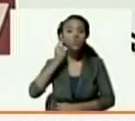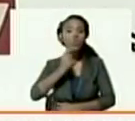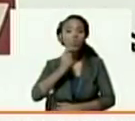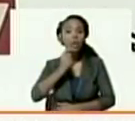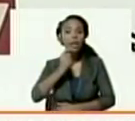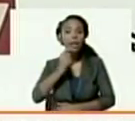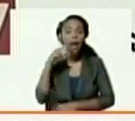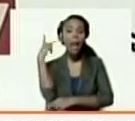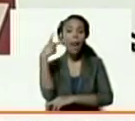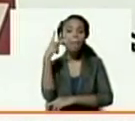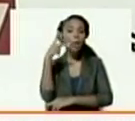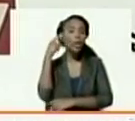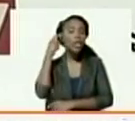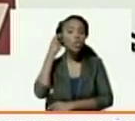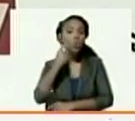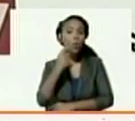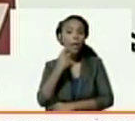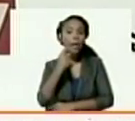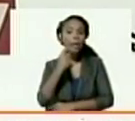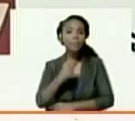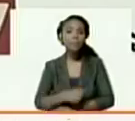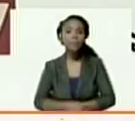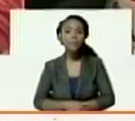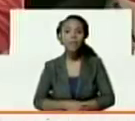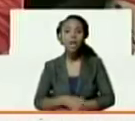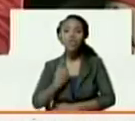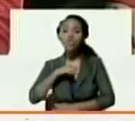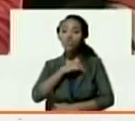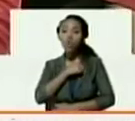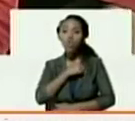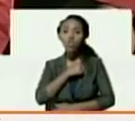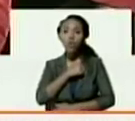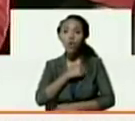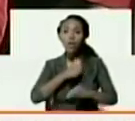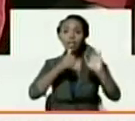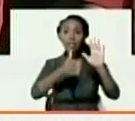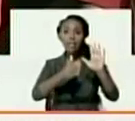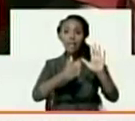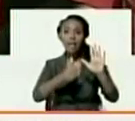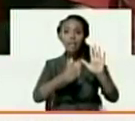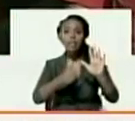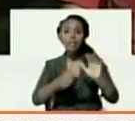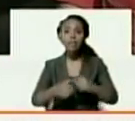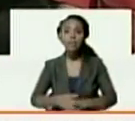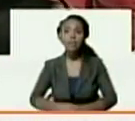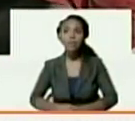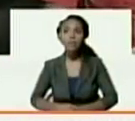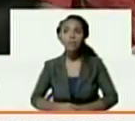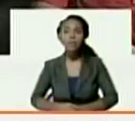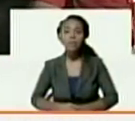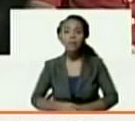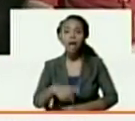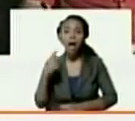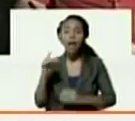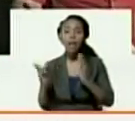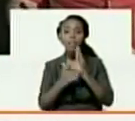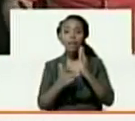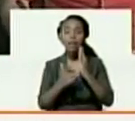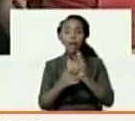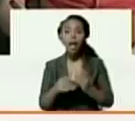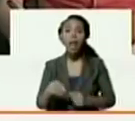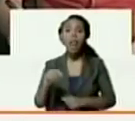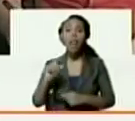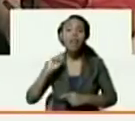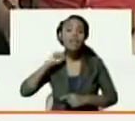en la parroquia Sucre, estaremos nosotros en 6 sitios distintos, módulo de Ruperto Lugo, en la sala técnica El Limón, en la sala